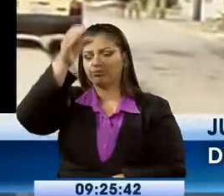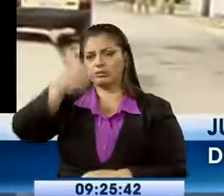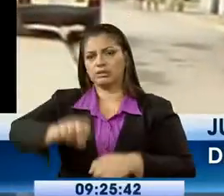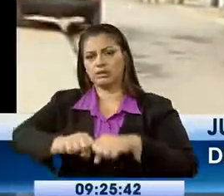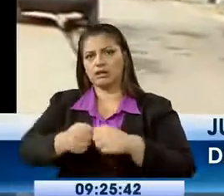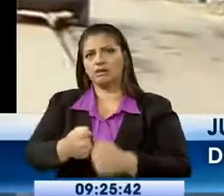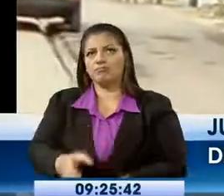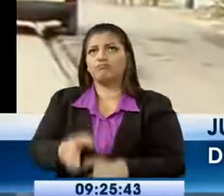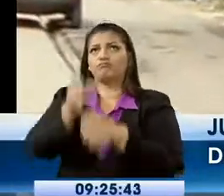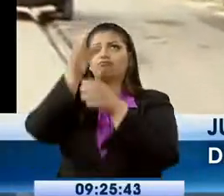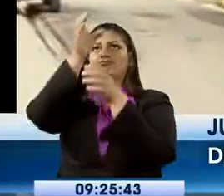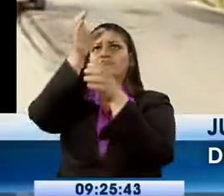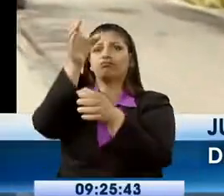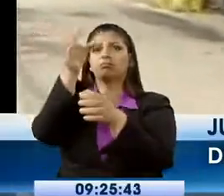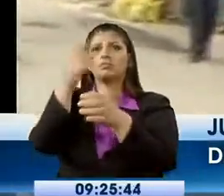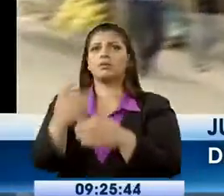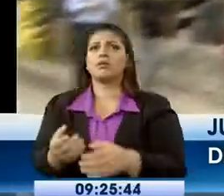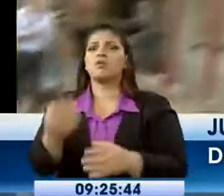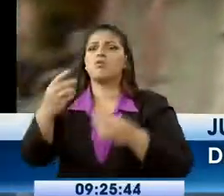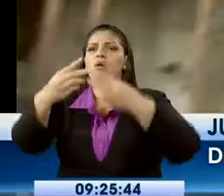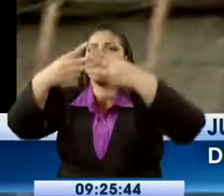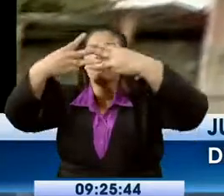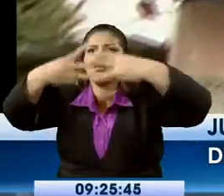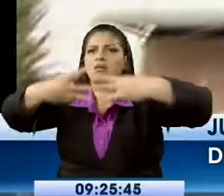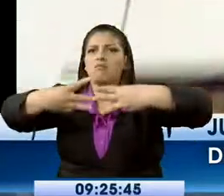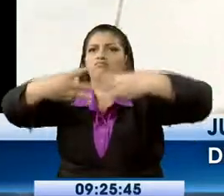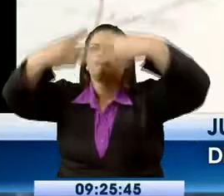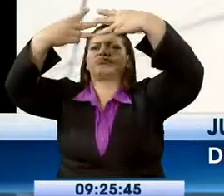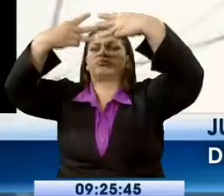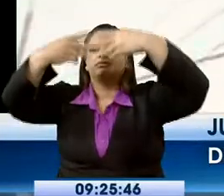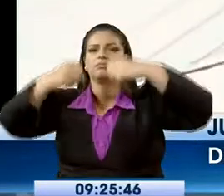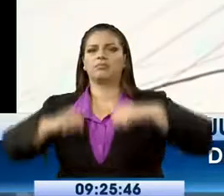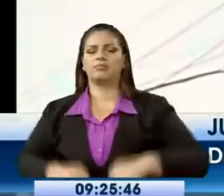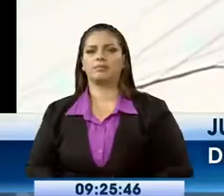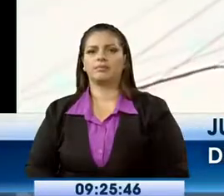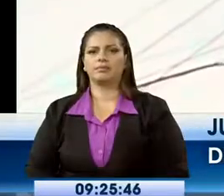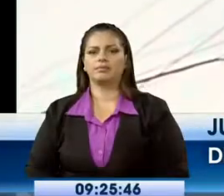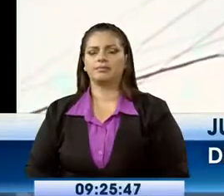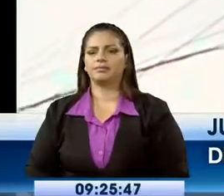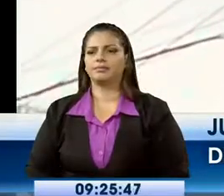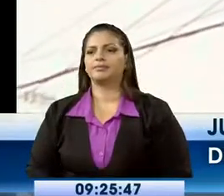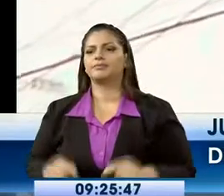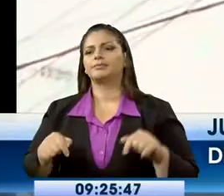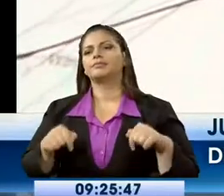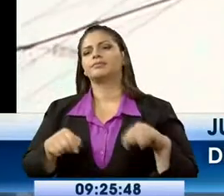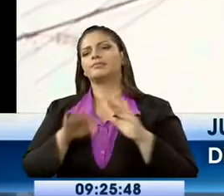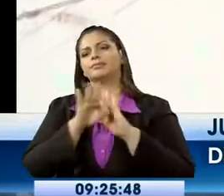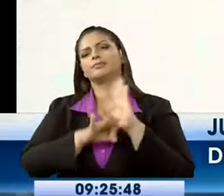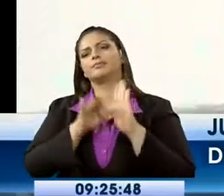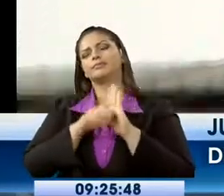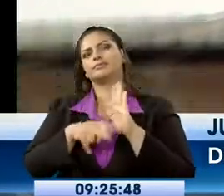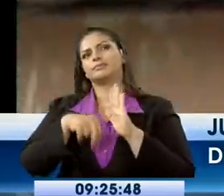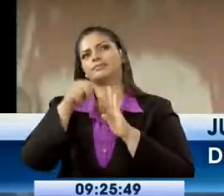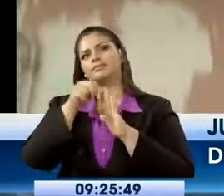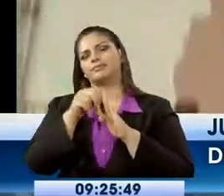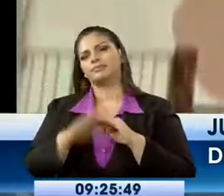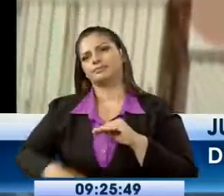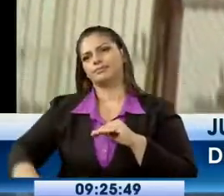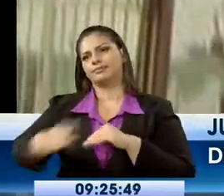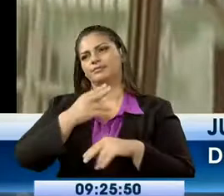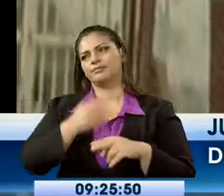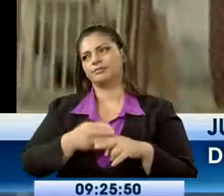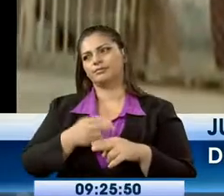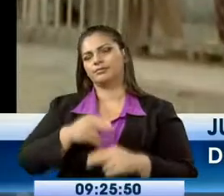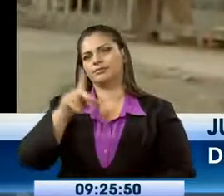Bueno, eso es lo que nos están diciendo los habitantes de este sector en la Florida. Cooperativa Luis Vélez Benítez, así es. Okay,